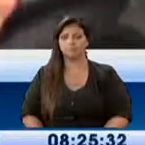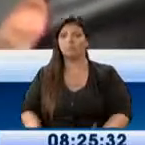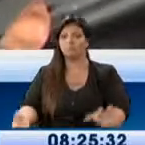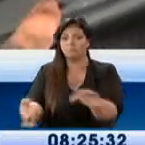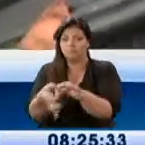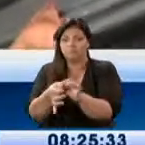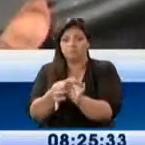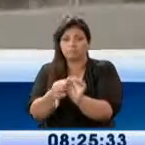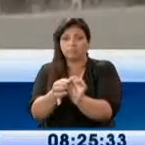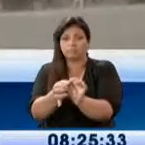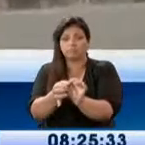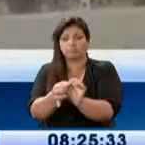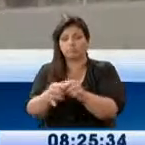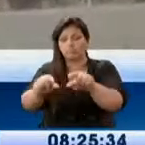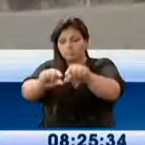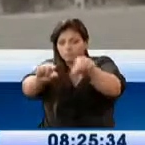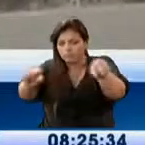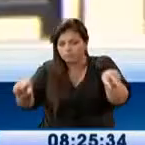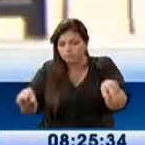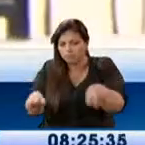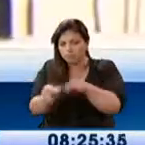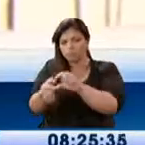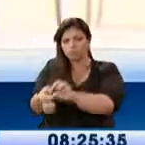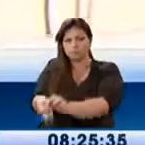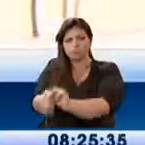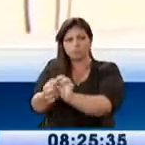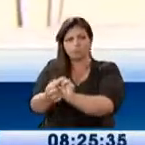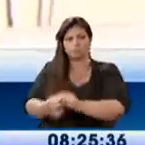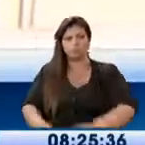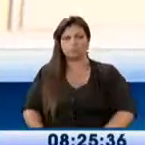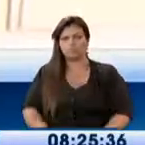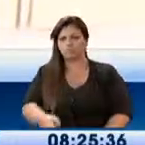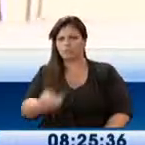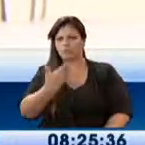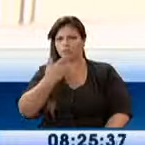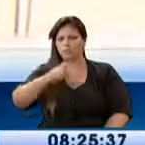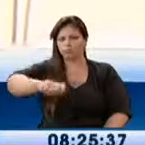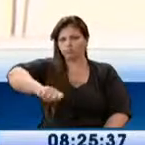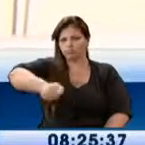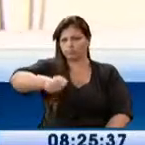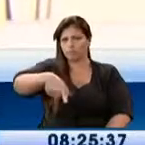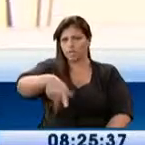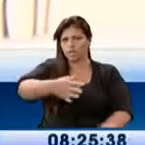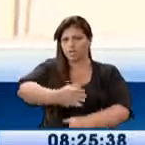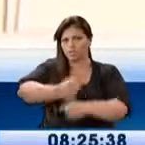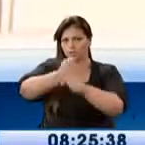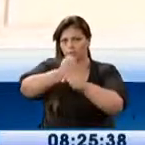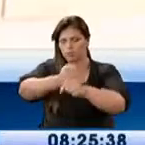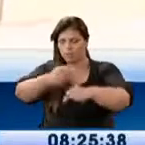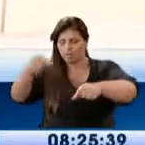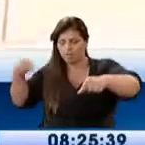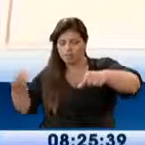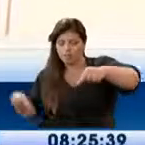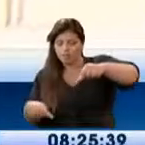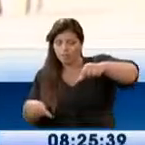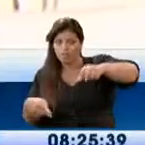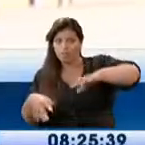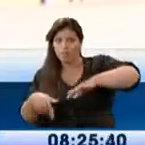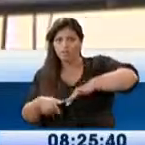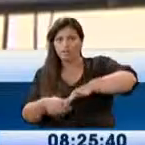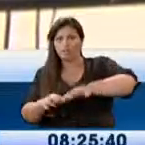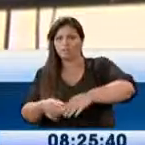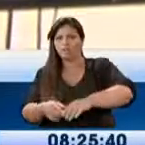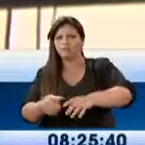al 100%, según manifiestan. Tiene lo que es el seguro de la llave y yo tengo instalado un seguro aparte, que es un